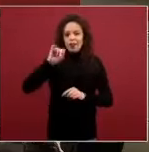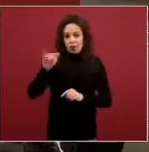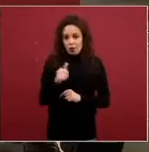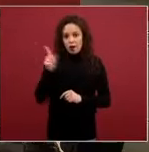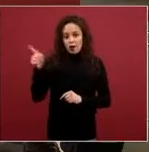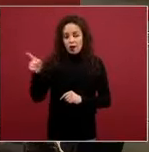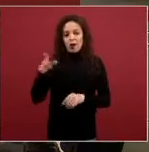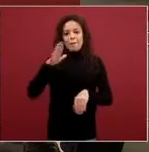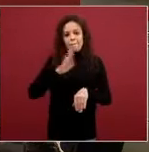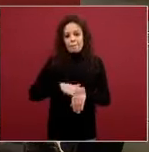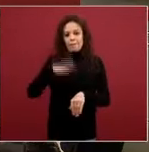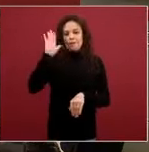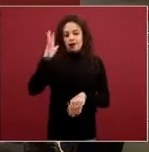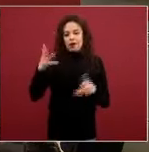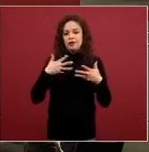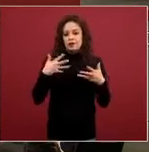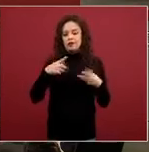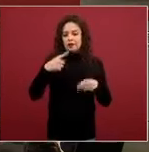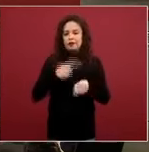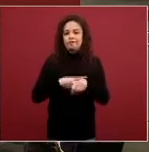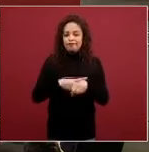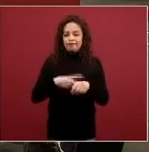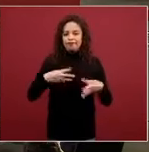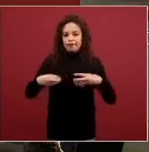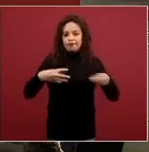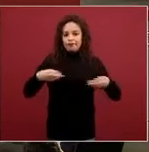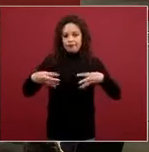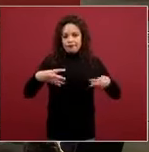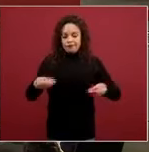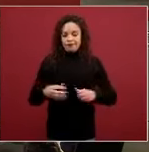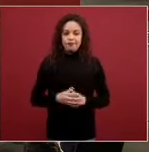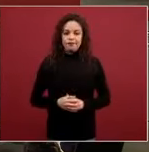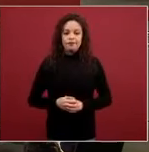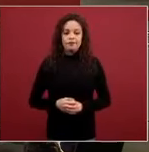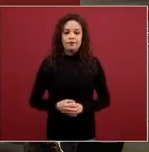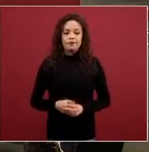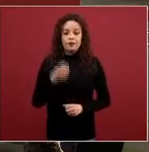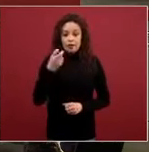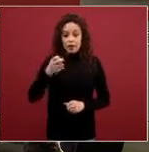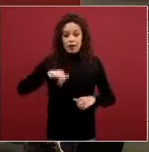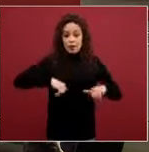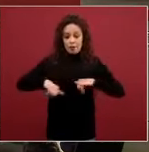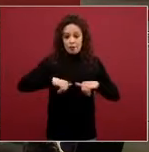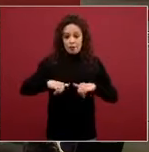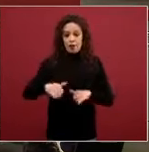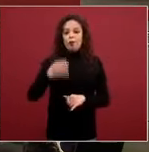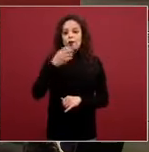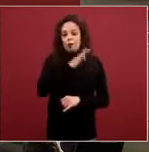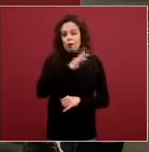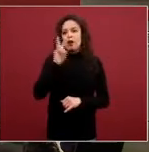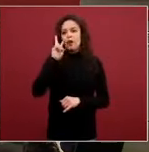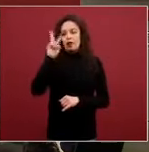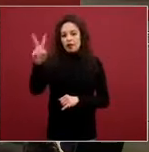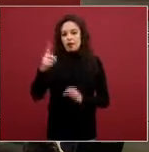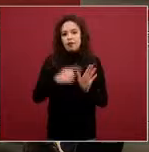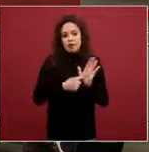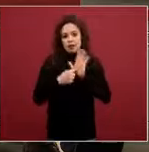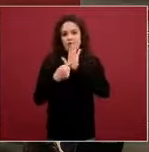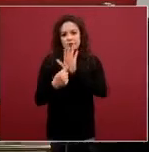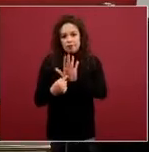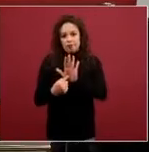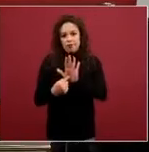una importante actividad. Y es un poco precisamente lo que quiere revelar este mapa, más allá de ver cuáles son los estados que